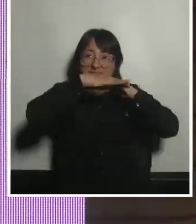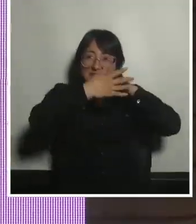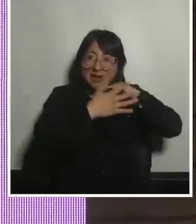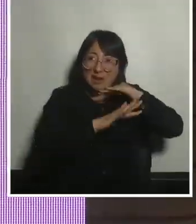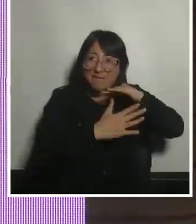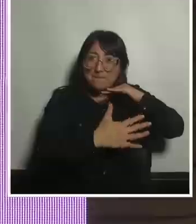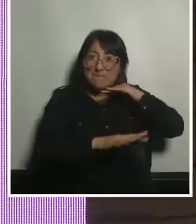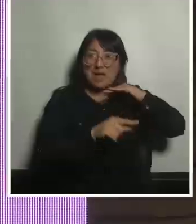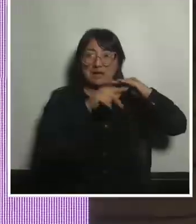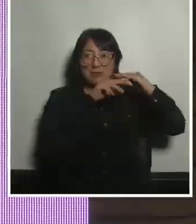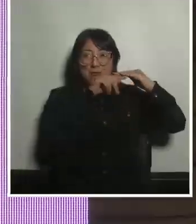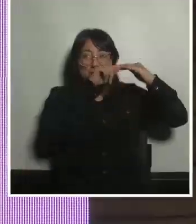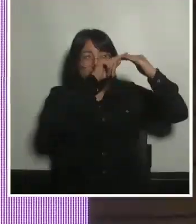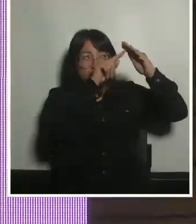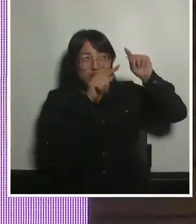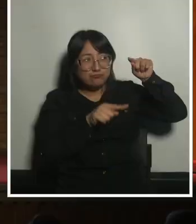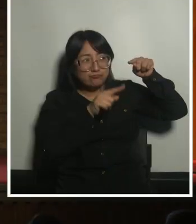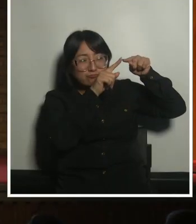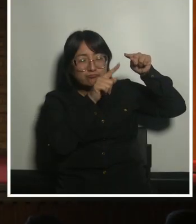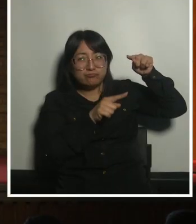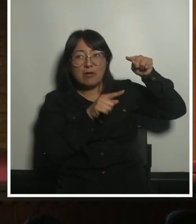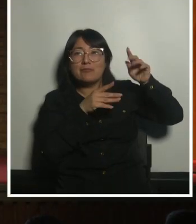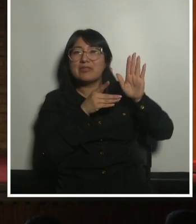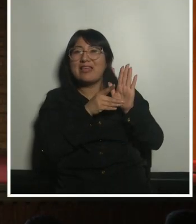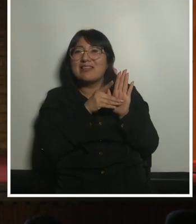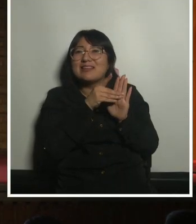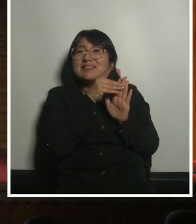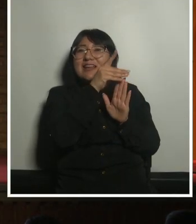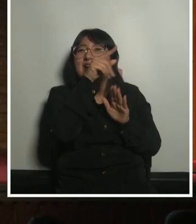y fue entonces desarrollándose